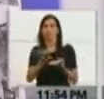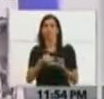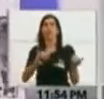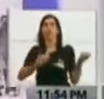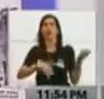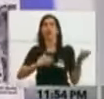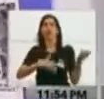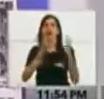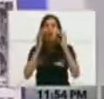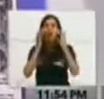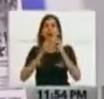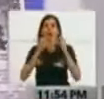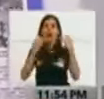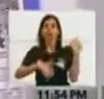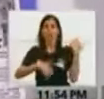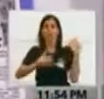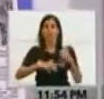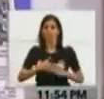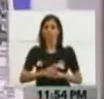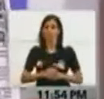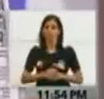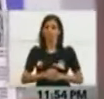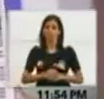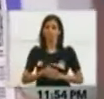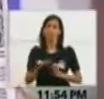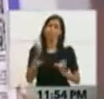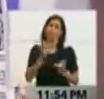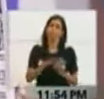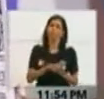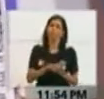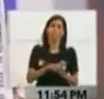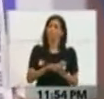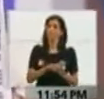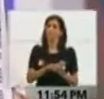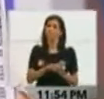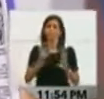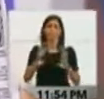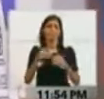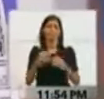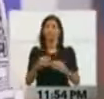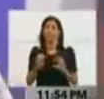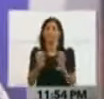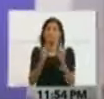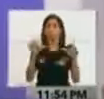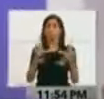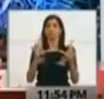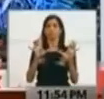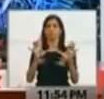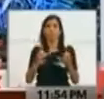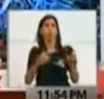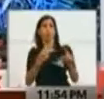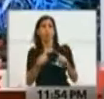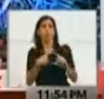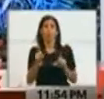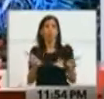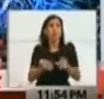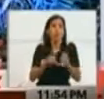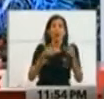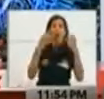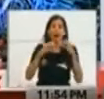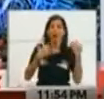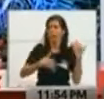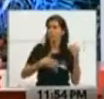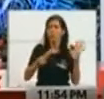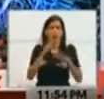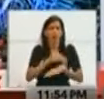La muerte de Ali deja sin sucesor la canción. En esa época, ahorita afortunadamente el pueblo anda cantando en la